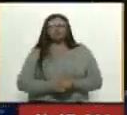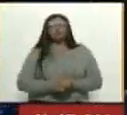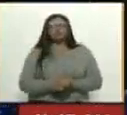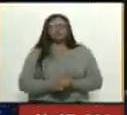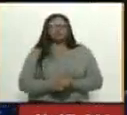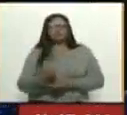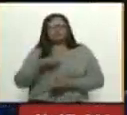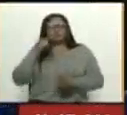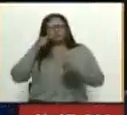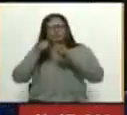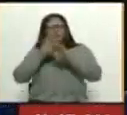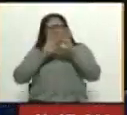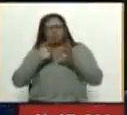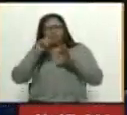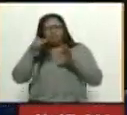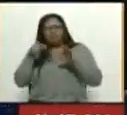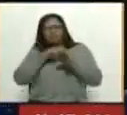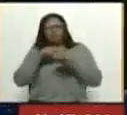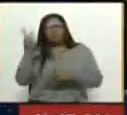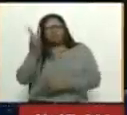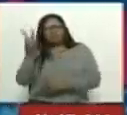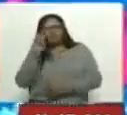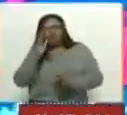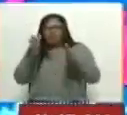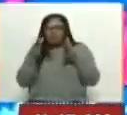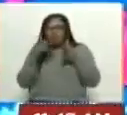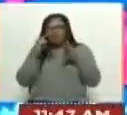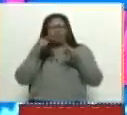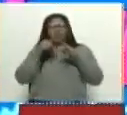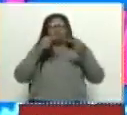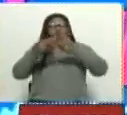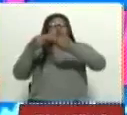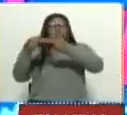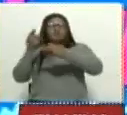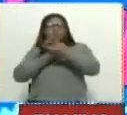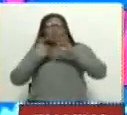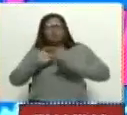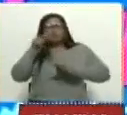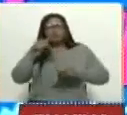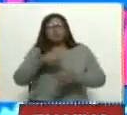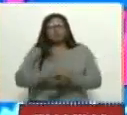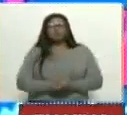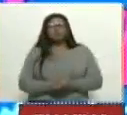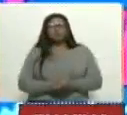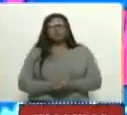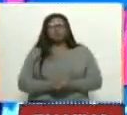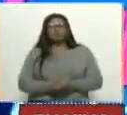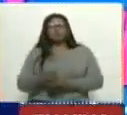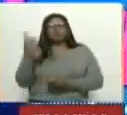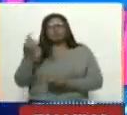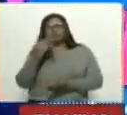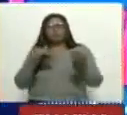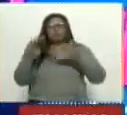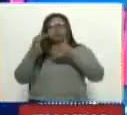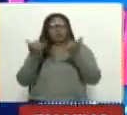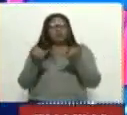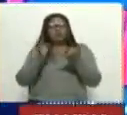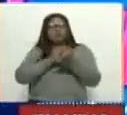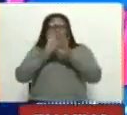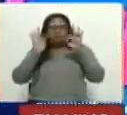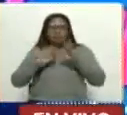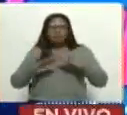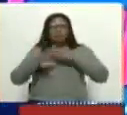y Venezuela va a lograr construir su propio camino no solamente para superar el bloqueo y las